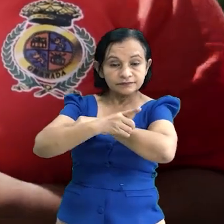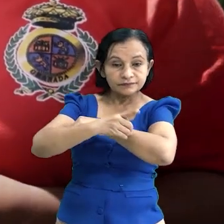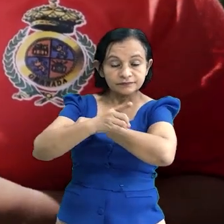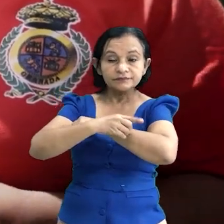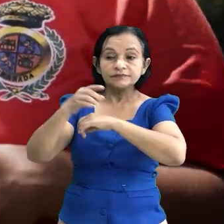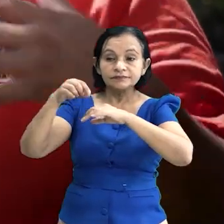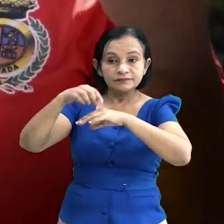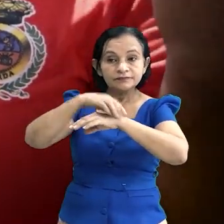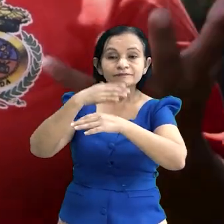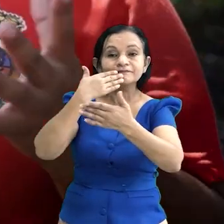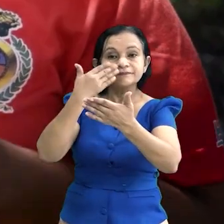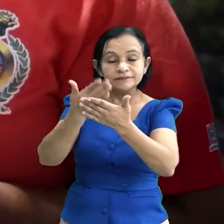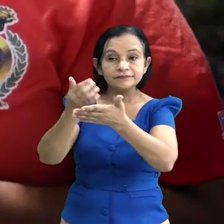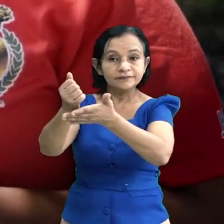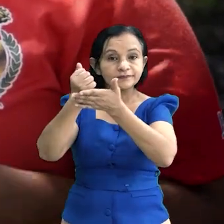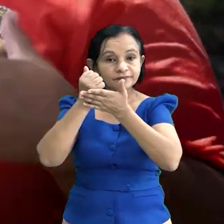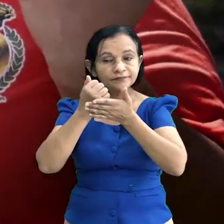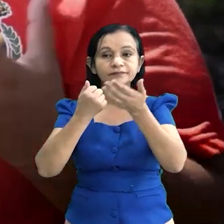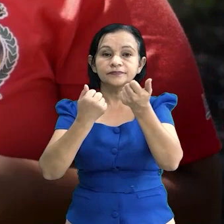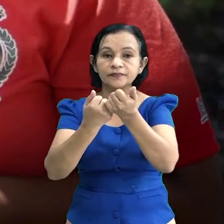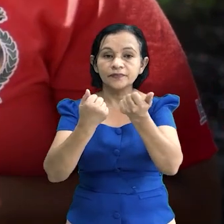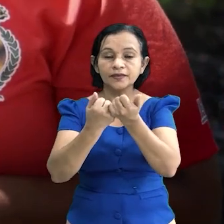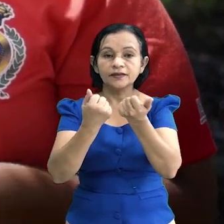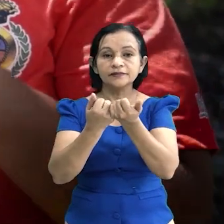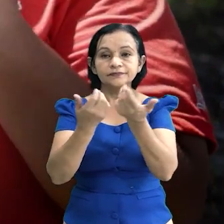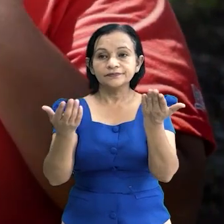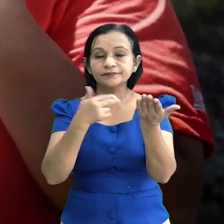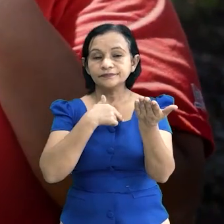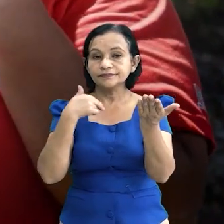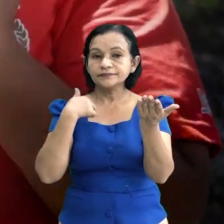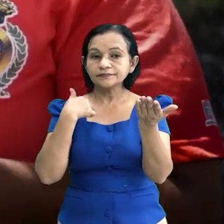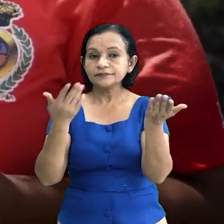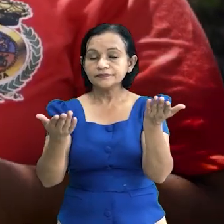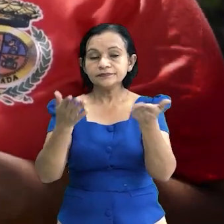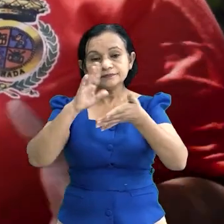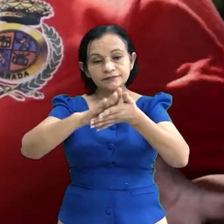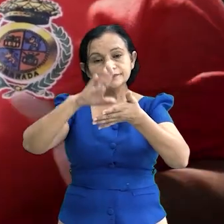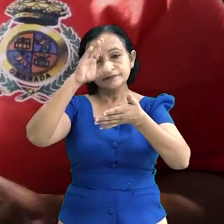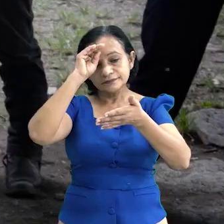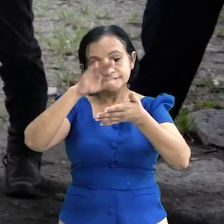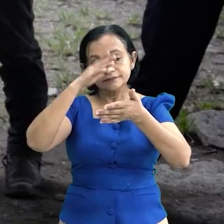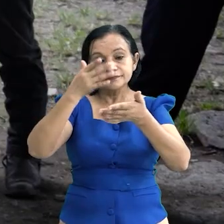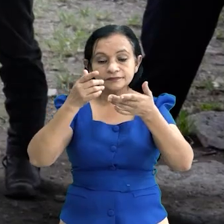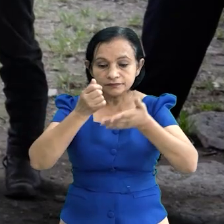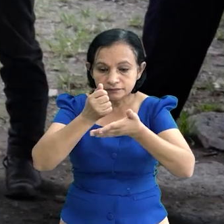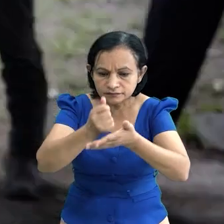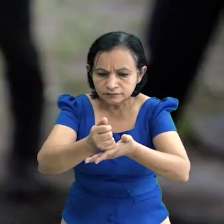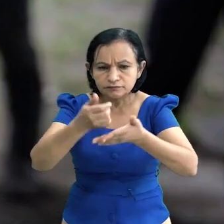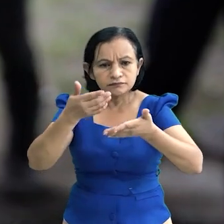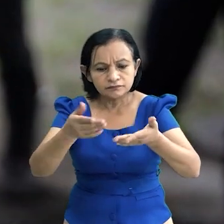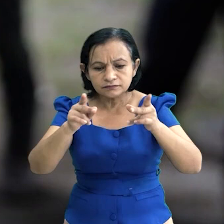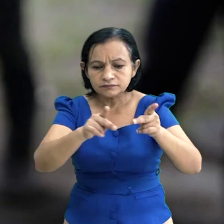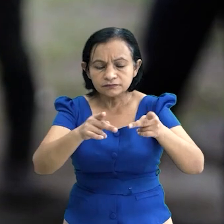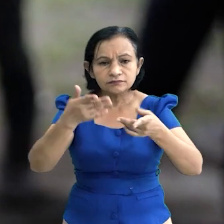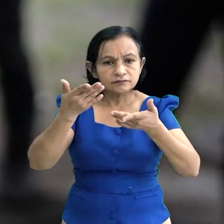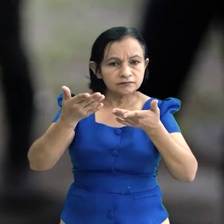Rosario Murillo por brindarnos este apoyo y esta oportunidad de aprender los primeros auxilios, que es lo que tenemos emprendiendo